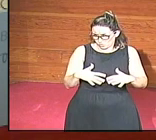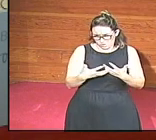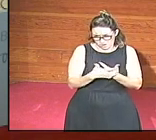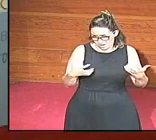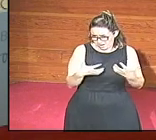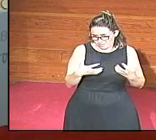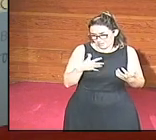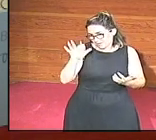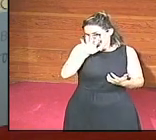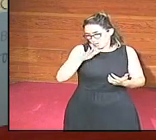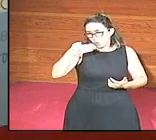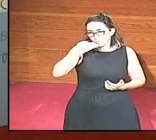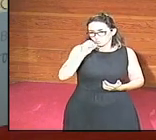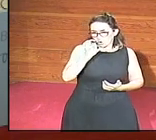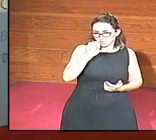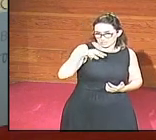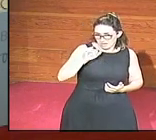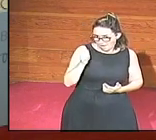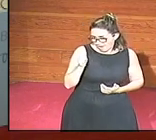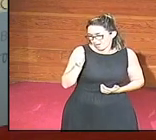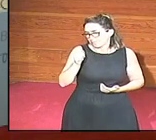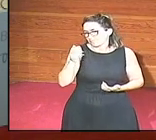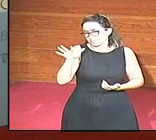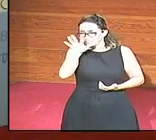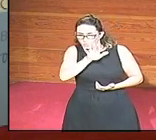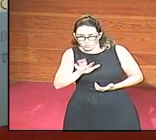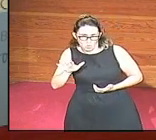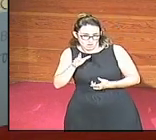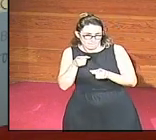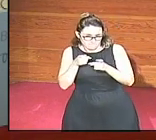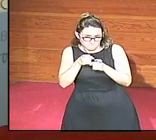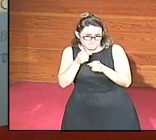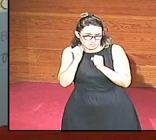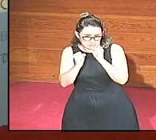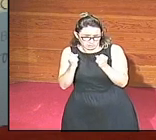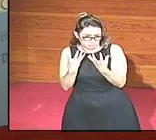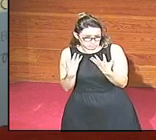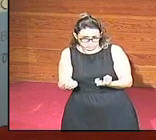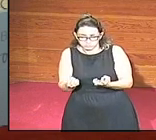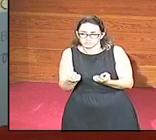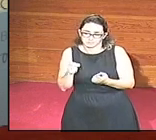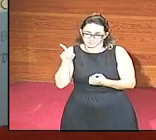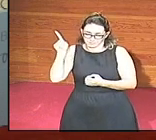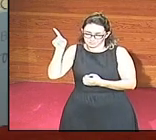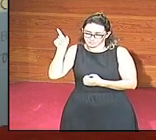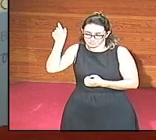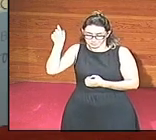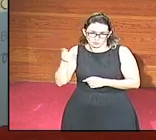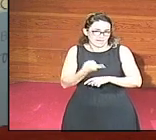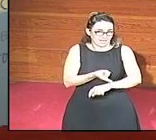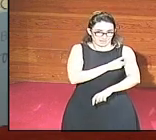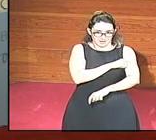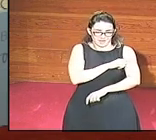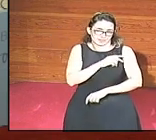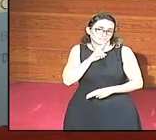en Bosnia-Herzegovina, Srebrenica y unas cuantas ciudades más. Bueno, esto es un chetnik que viene